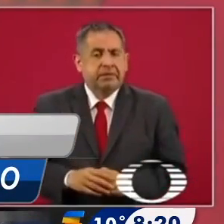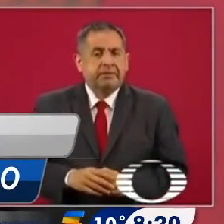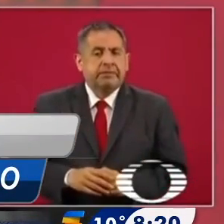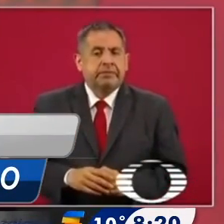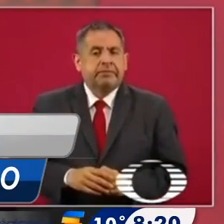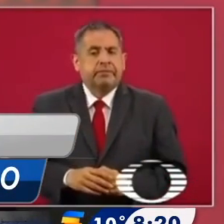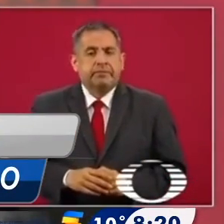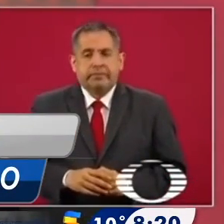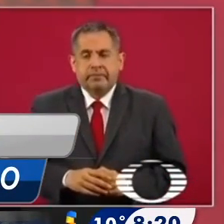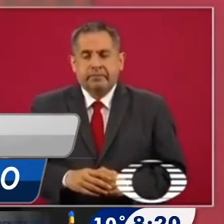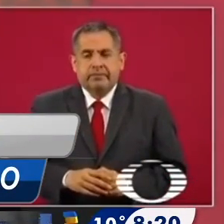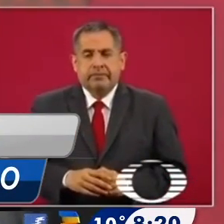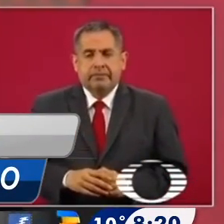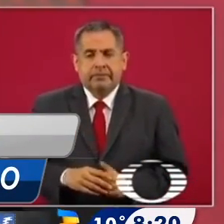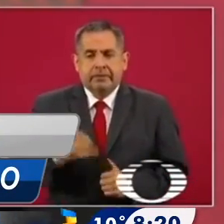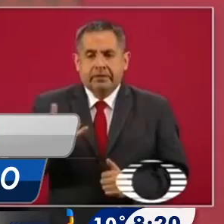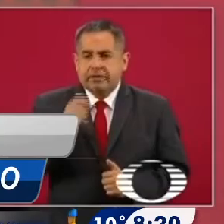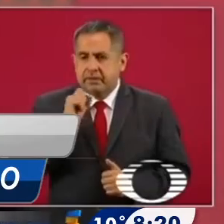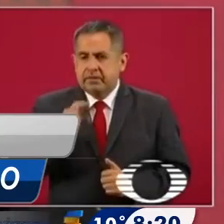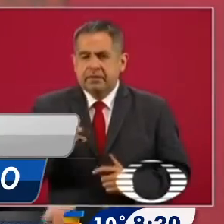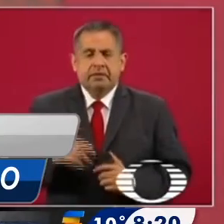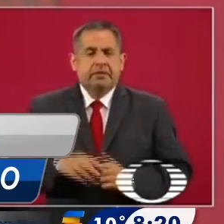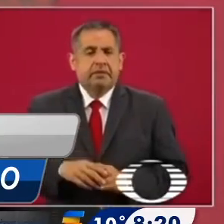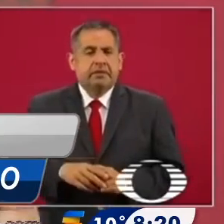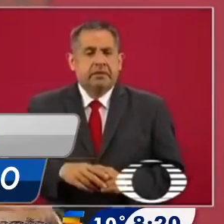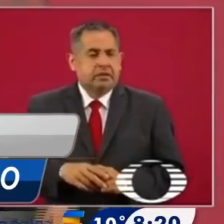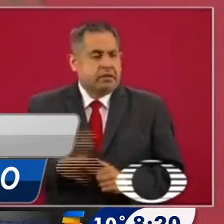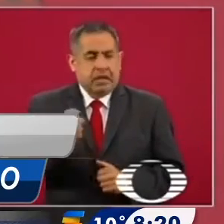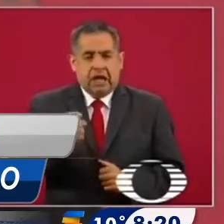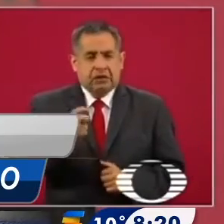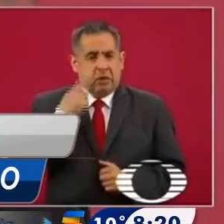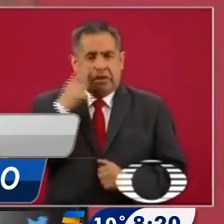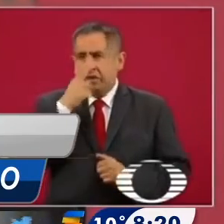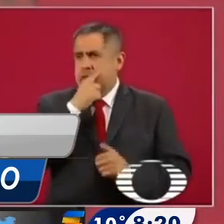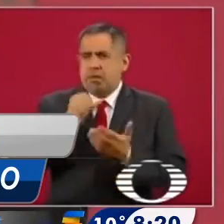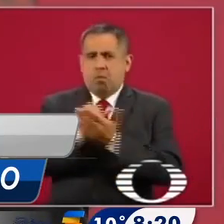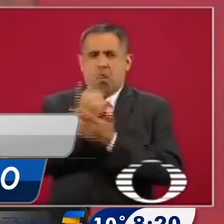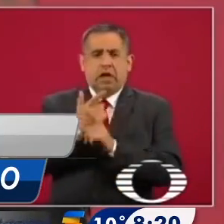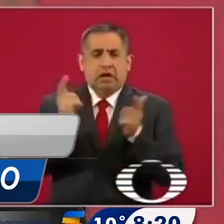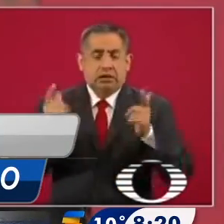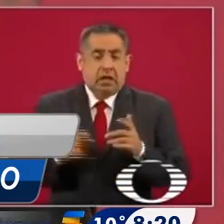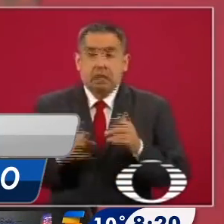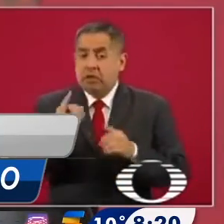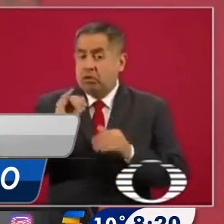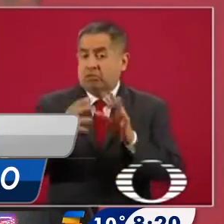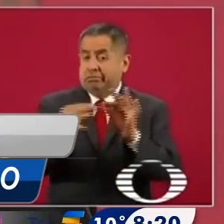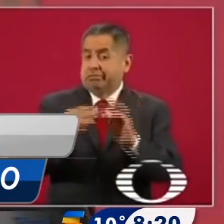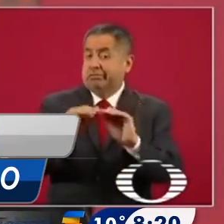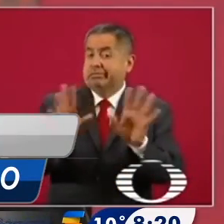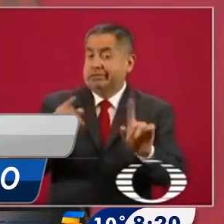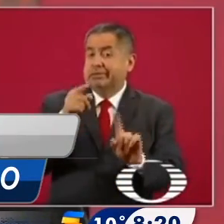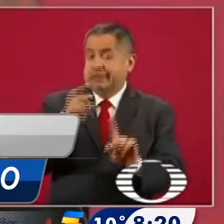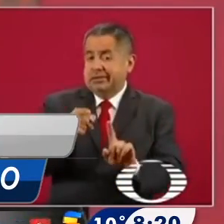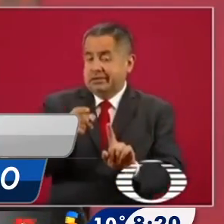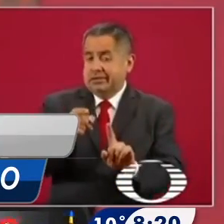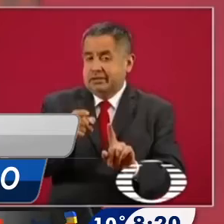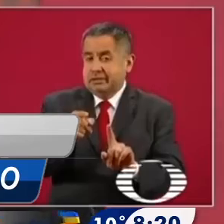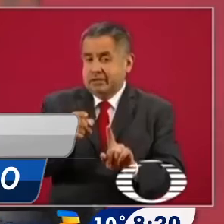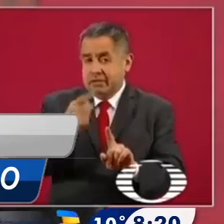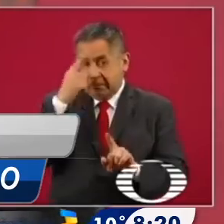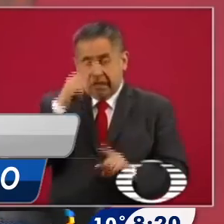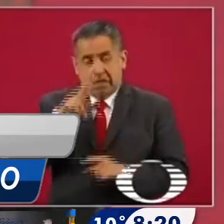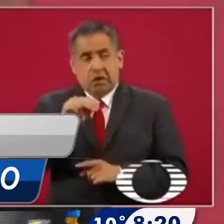y seguramente los de la Alianza Federalista también, manifestó el presidente Andrés Manuel López Obrador. Subrayó que de lo